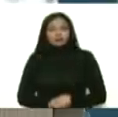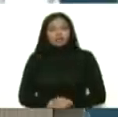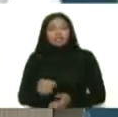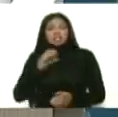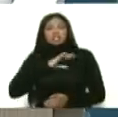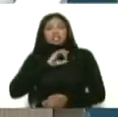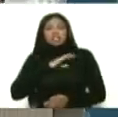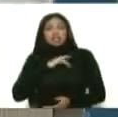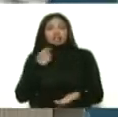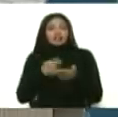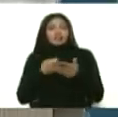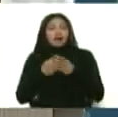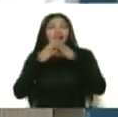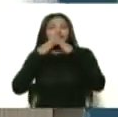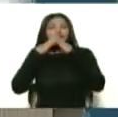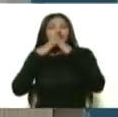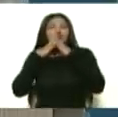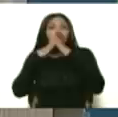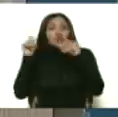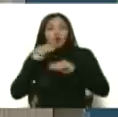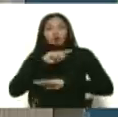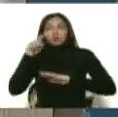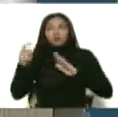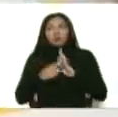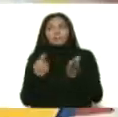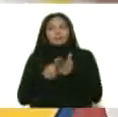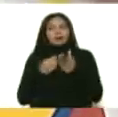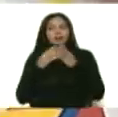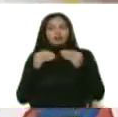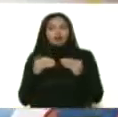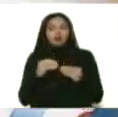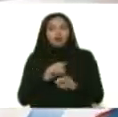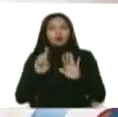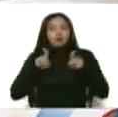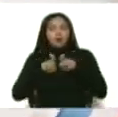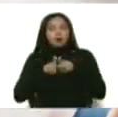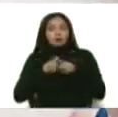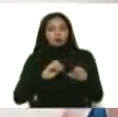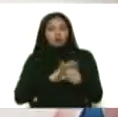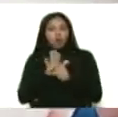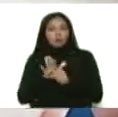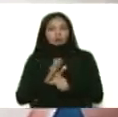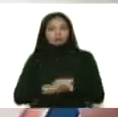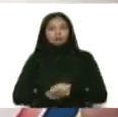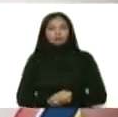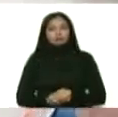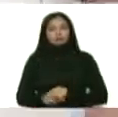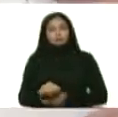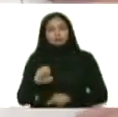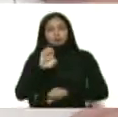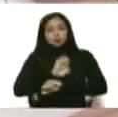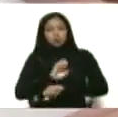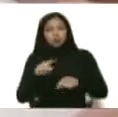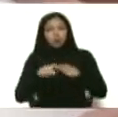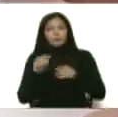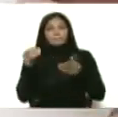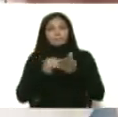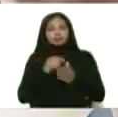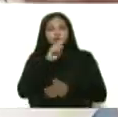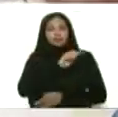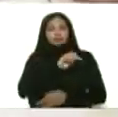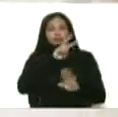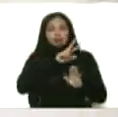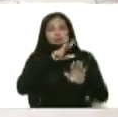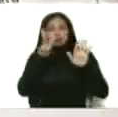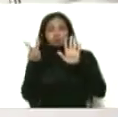por el modo de caminar, pero incluso tienen que pagar por las pruebas para COVID-19. Ecuador ha hecho 1.137